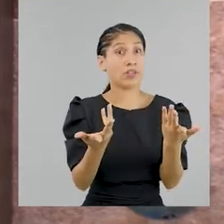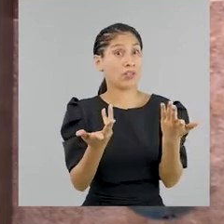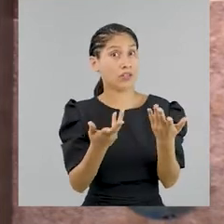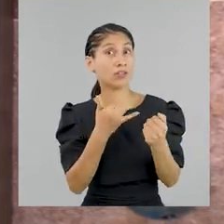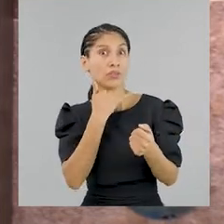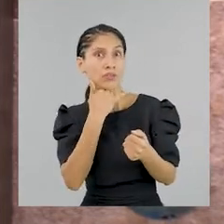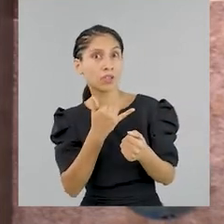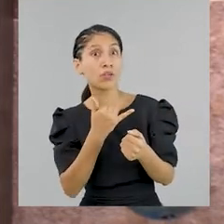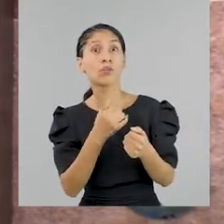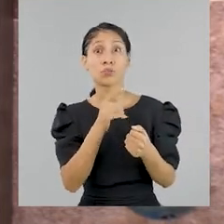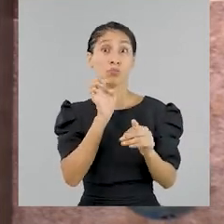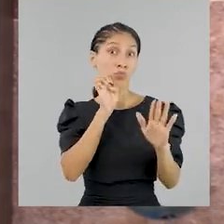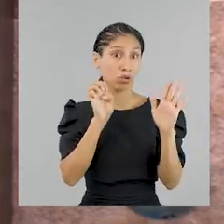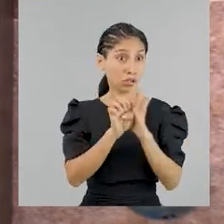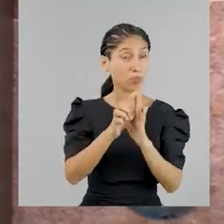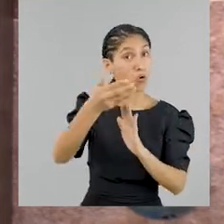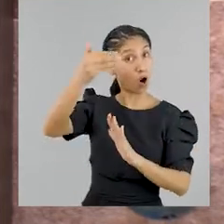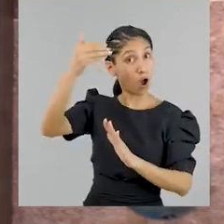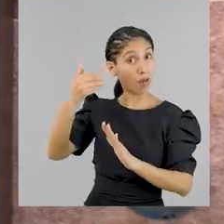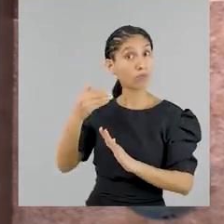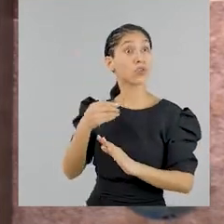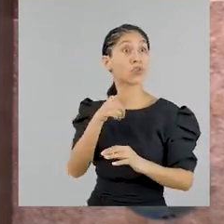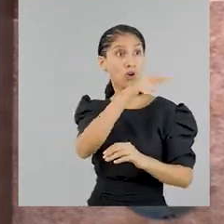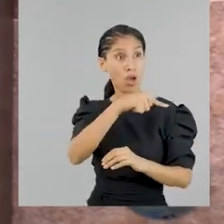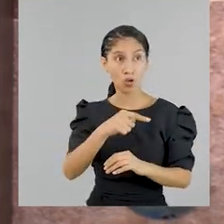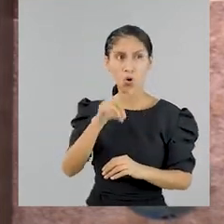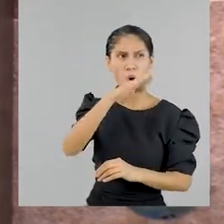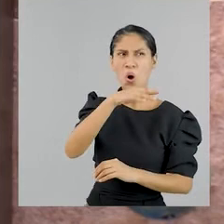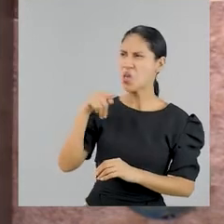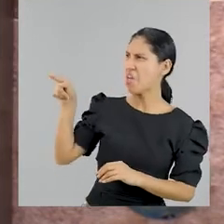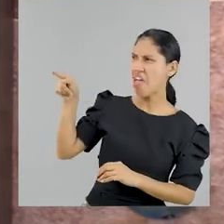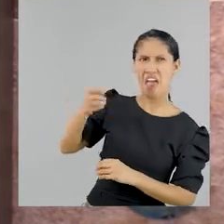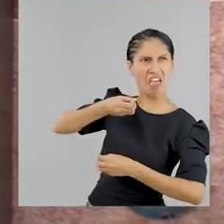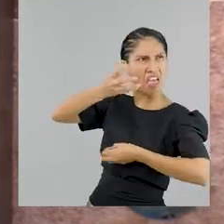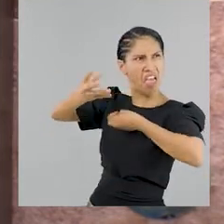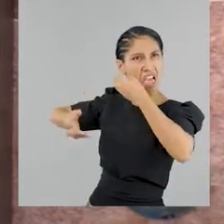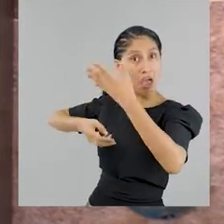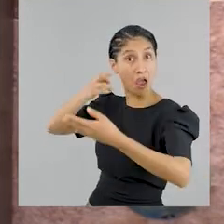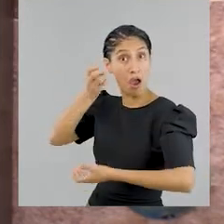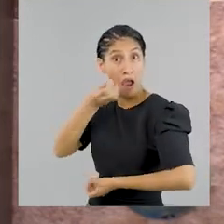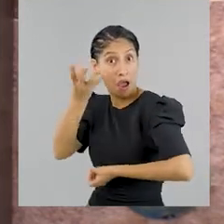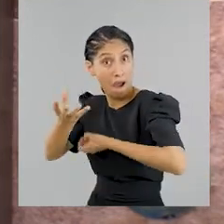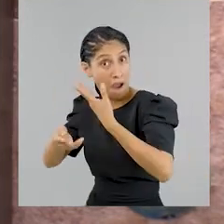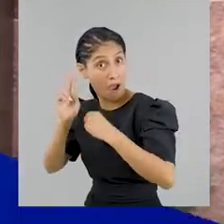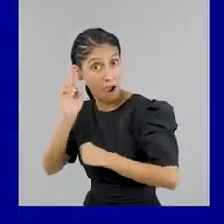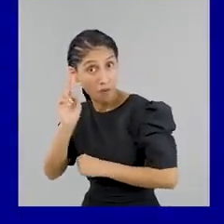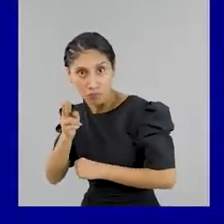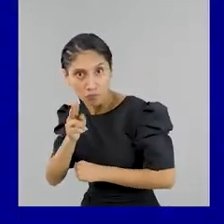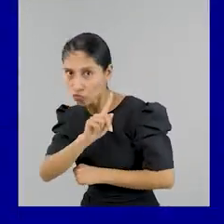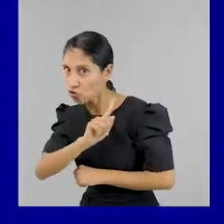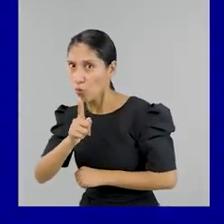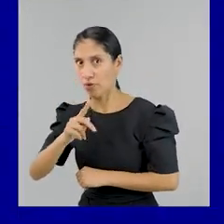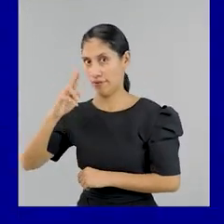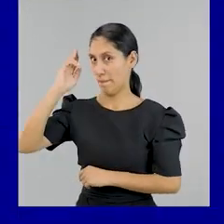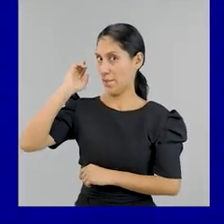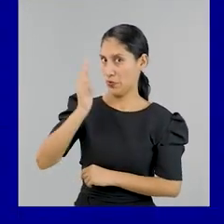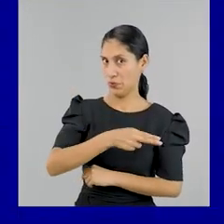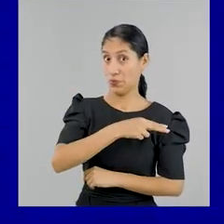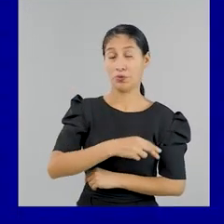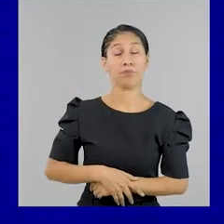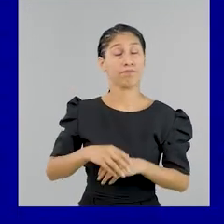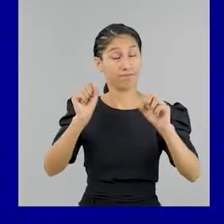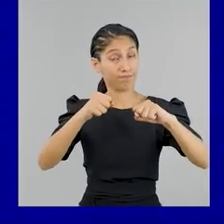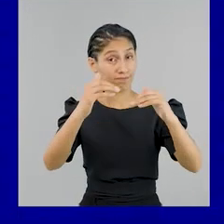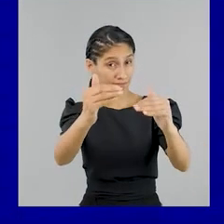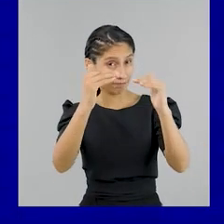prohibición de hablar de cualquier persona, pero la prohibición era solo de las mujeres. Finalmente, veamos la alternativa